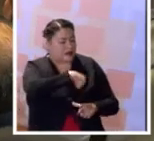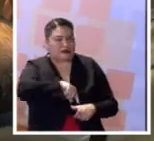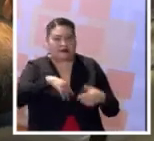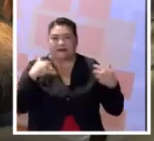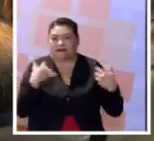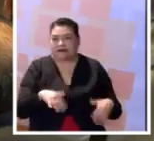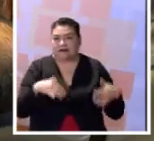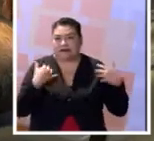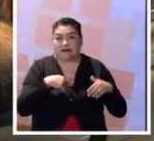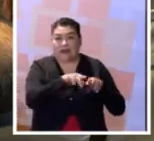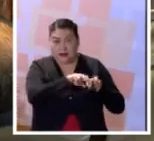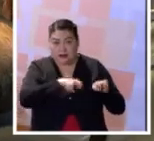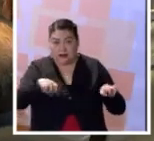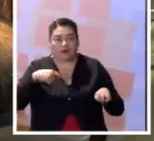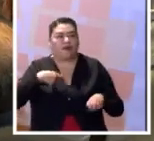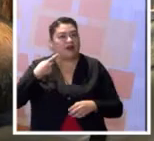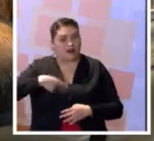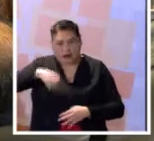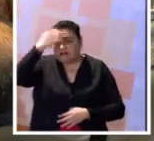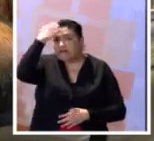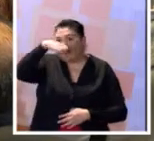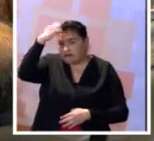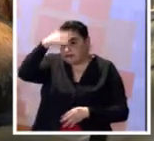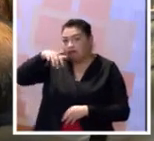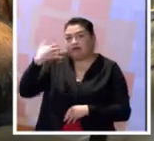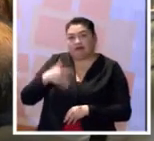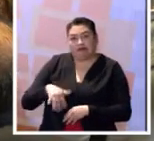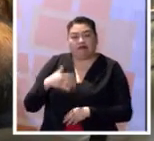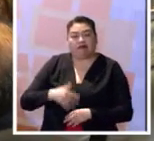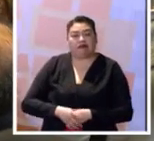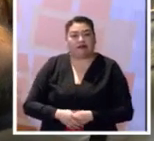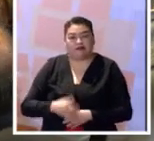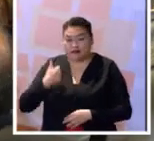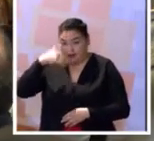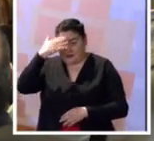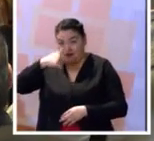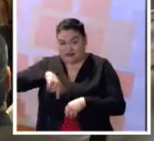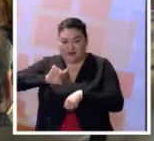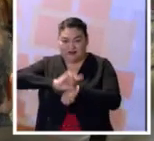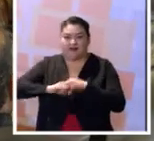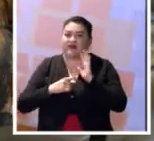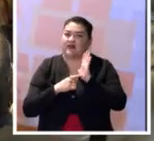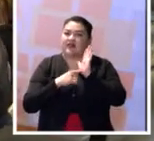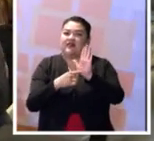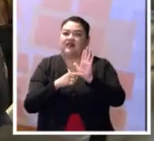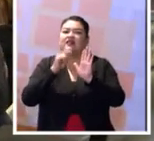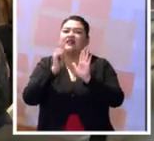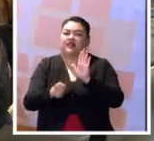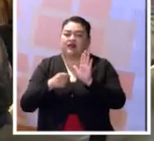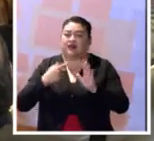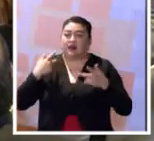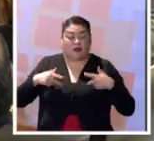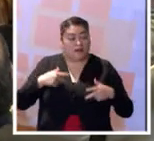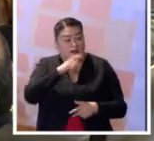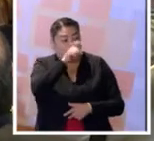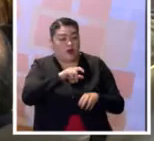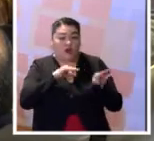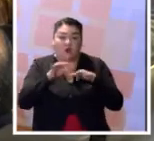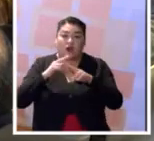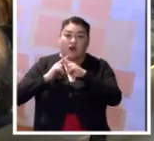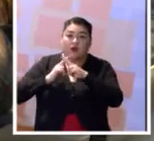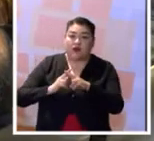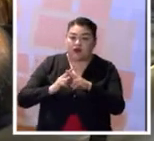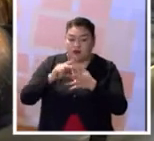magnífico panel y la presentación de los perfiles curriculares, si me